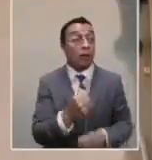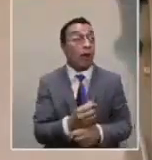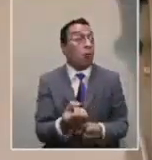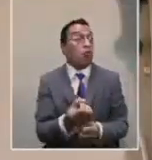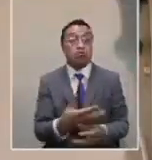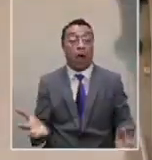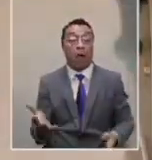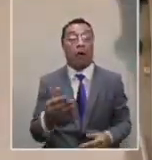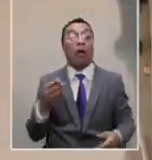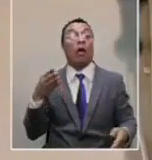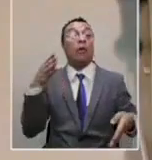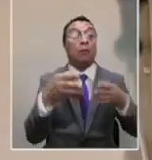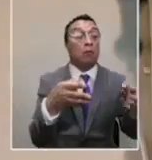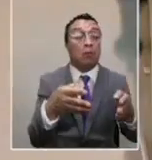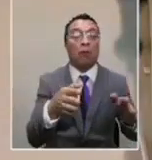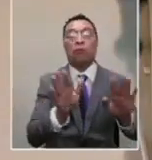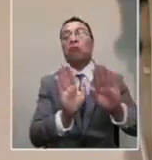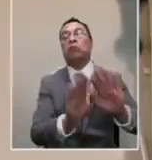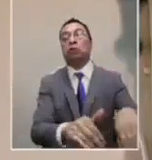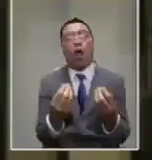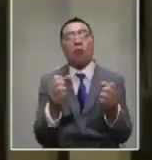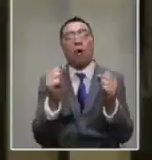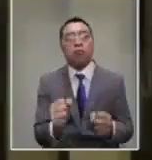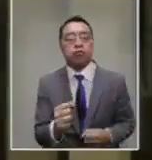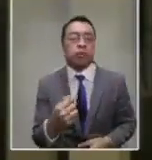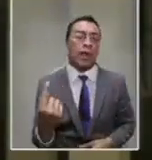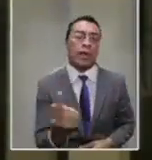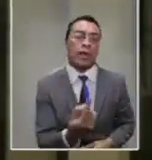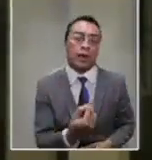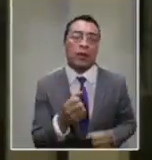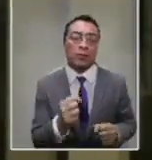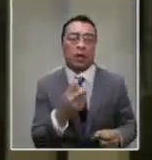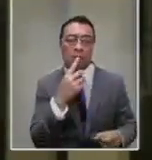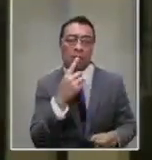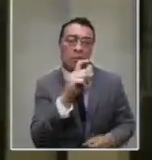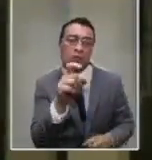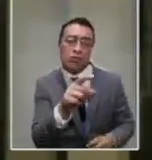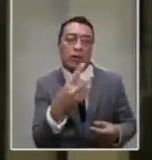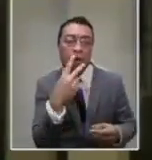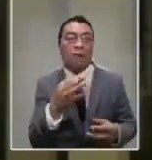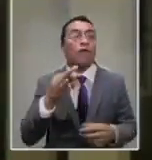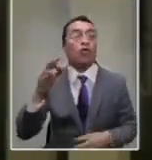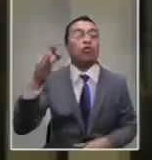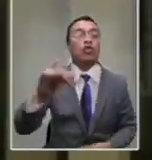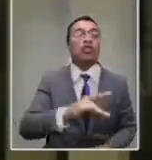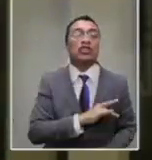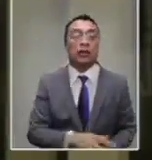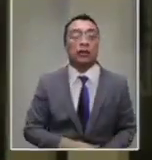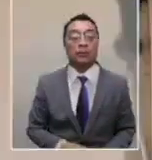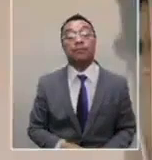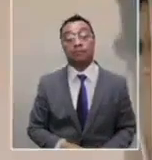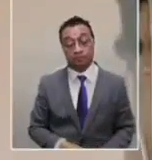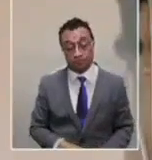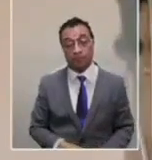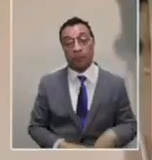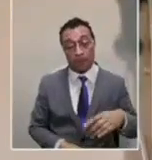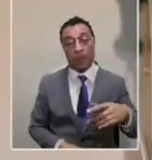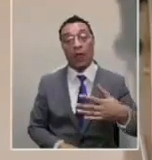para extranjeros, los extranjeros no vendrían a Chile. ¿Cómo podemos visualizar el futuro de Chile? Sí, yo creo